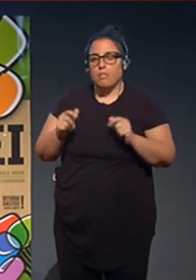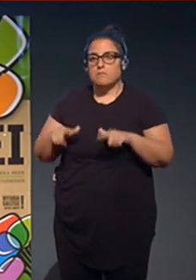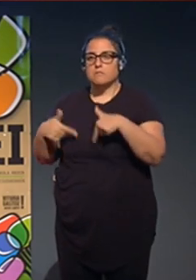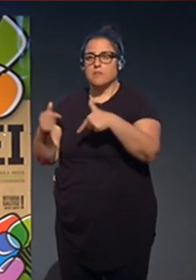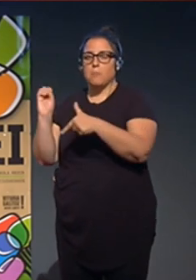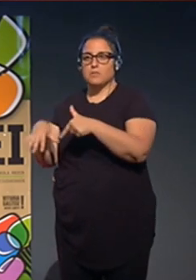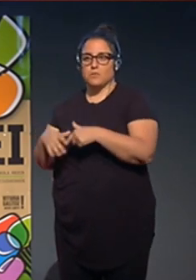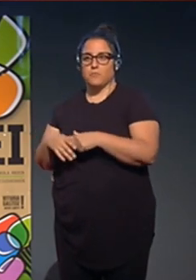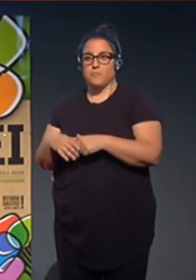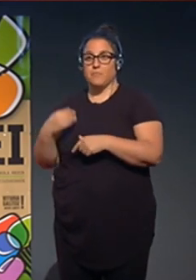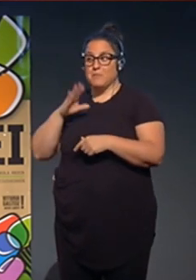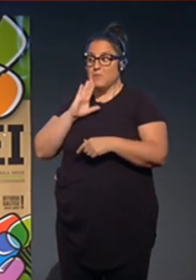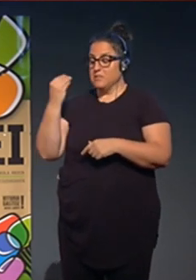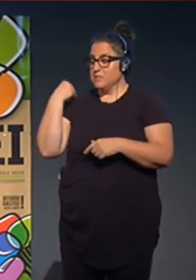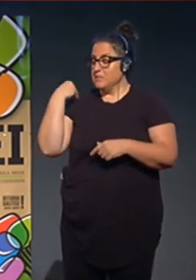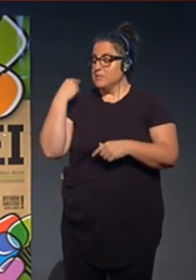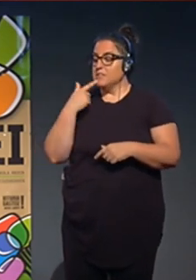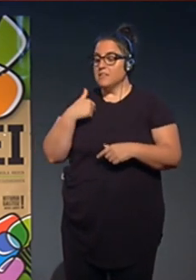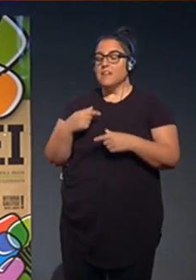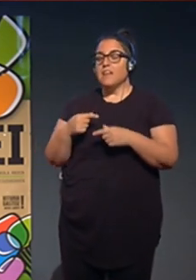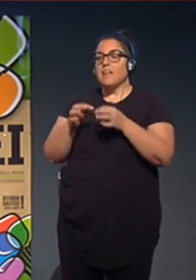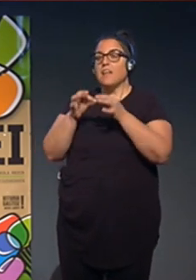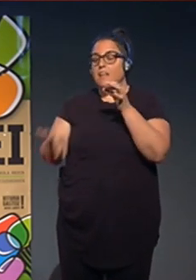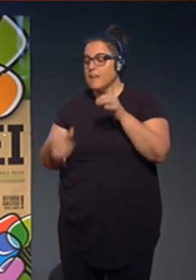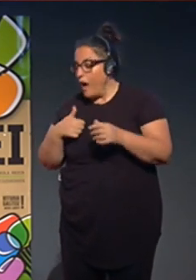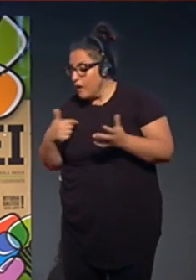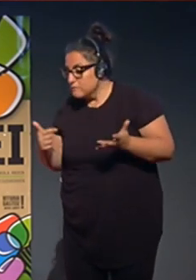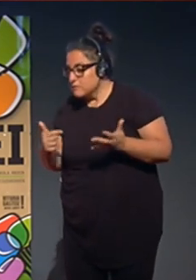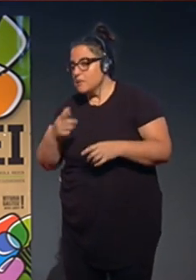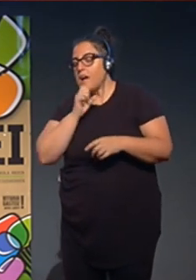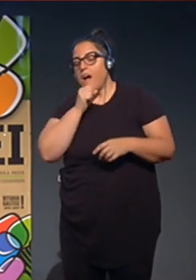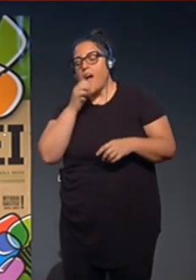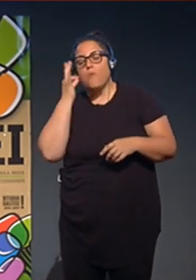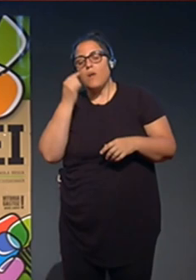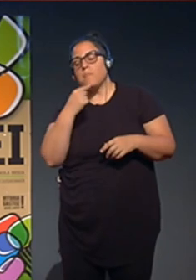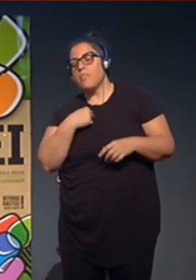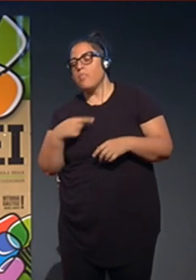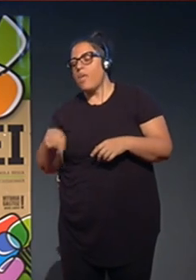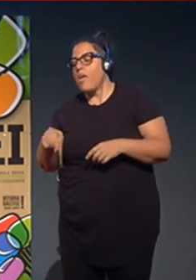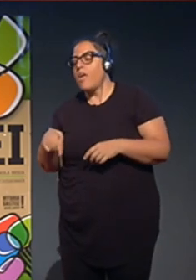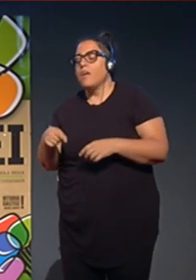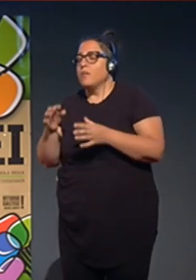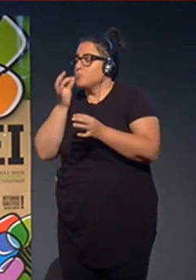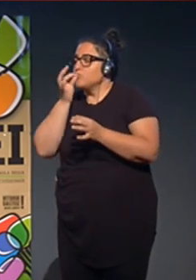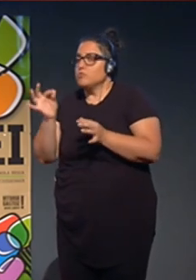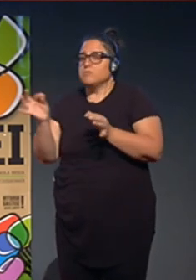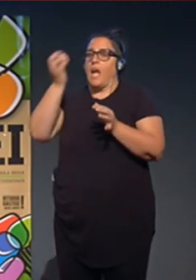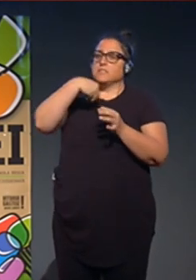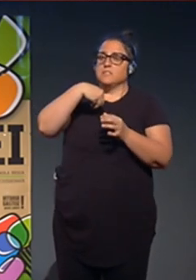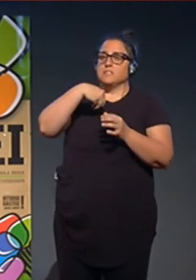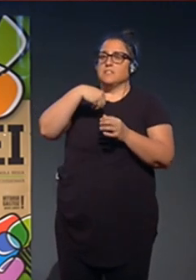mi abuelita decía cógelo bésalo y cómetelo porque era sagrado Hoy estamos tirando el jamón de jabugo porque ha